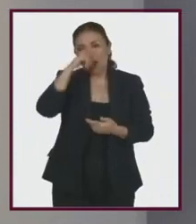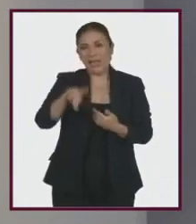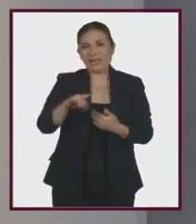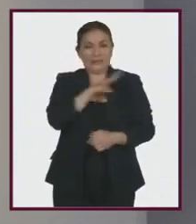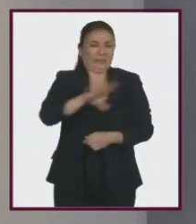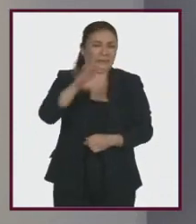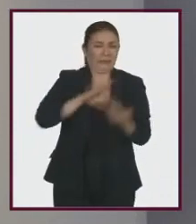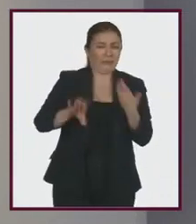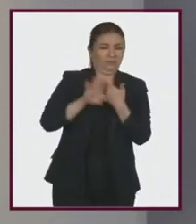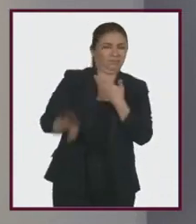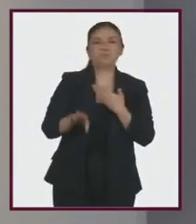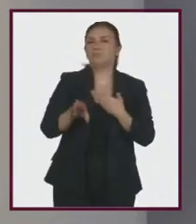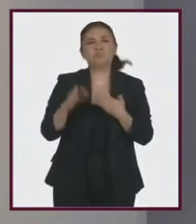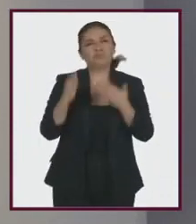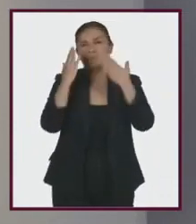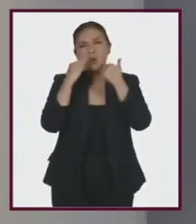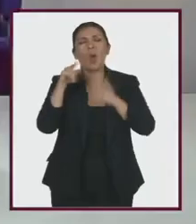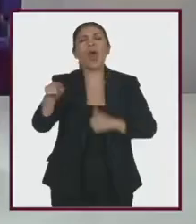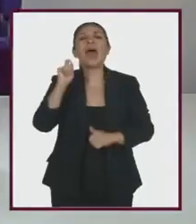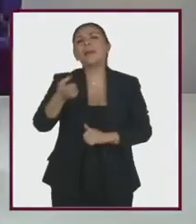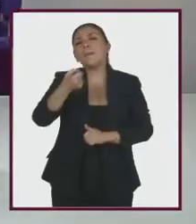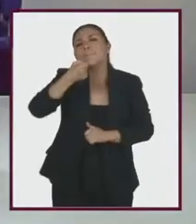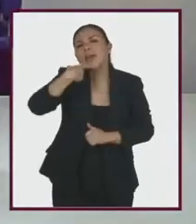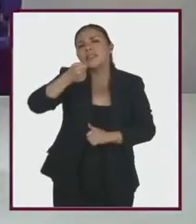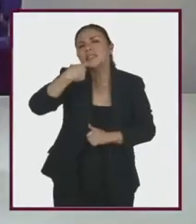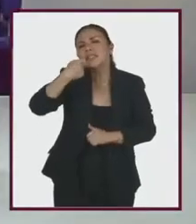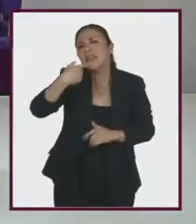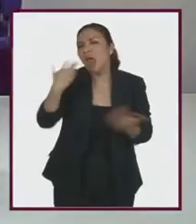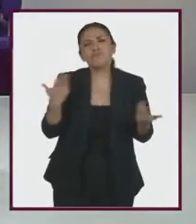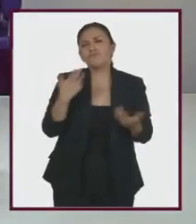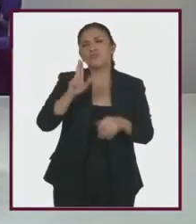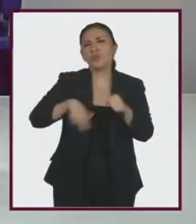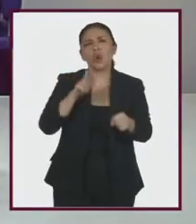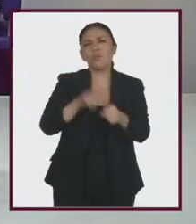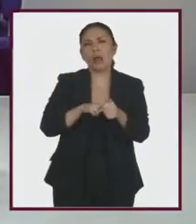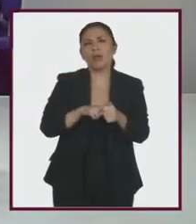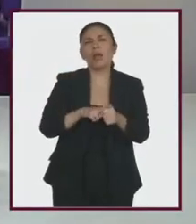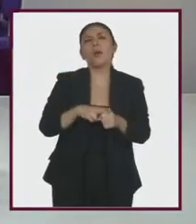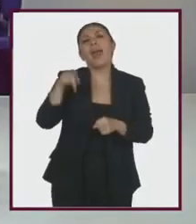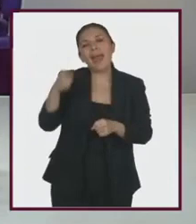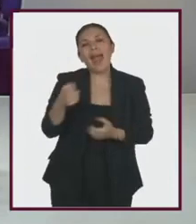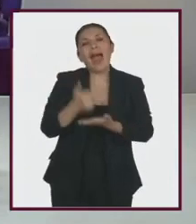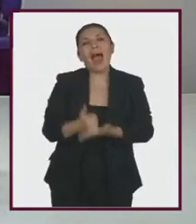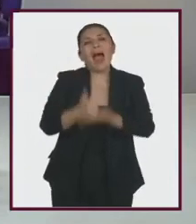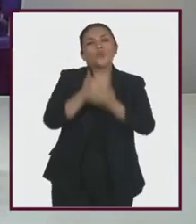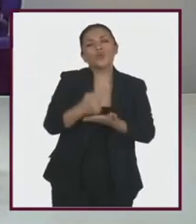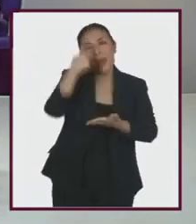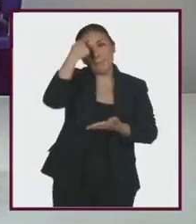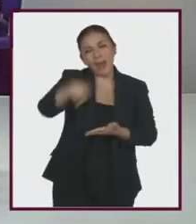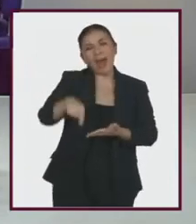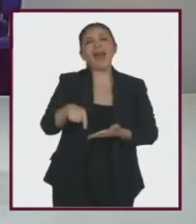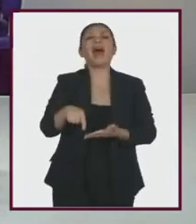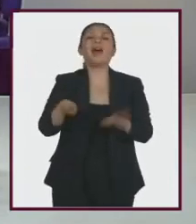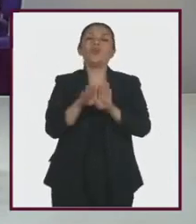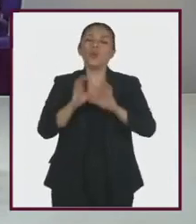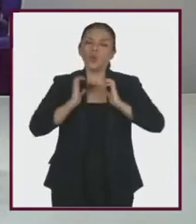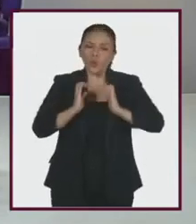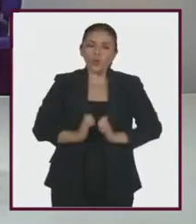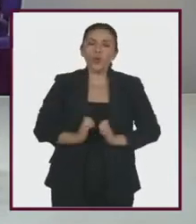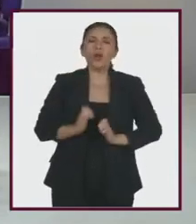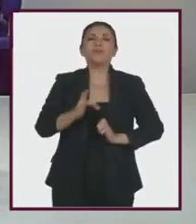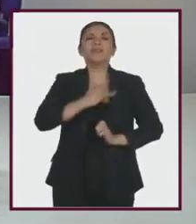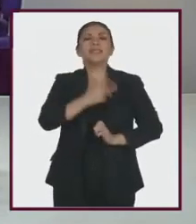como tal, son medicamentos como tal que permiten o nos ayudan justamente